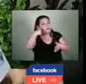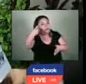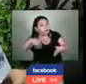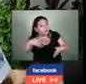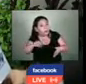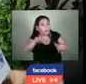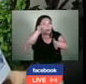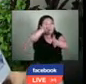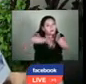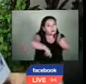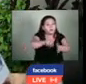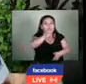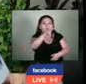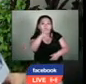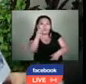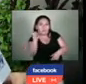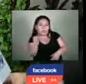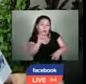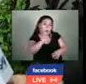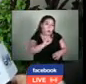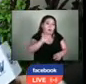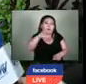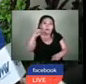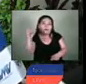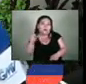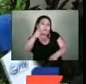ir entre los 200 a los 500 salarios mínimos.